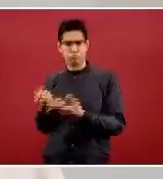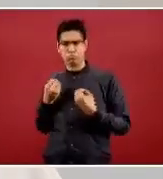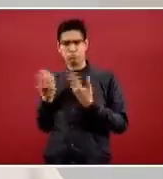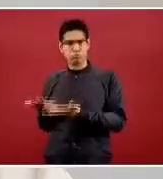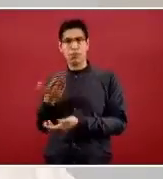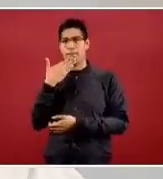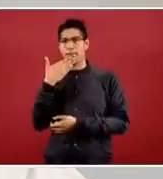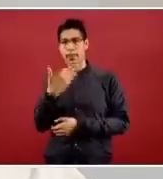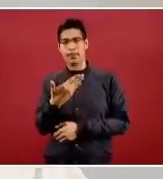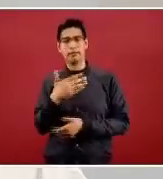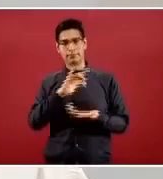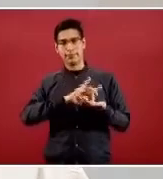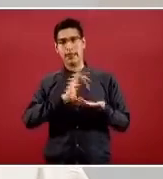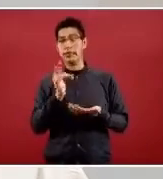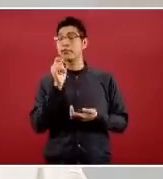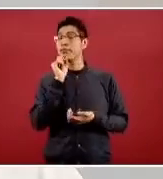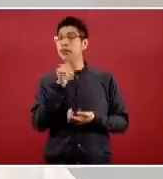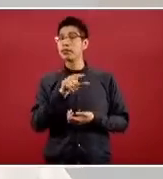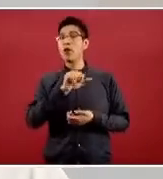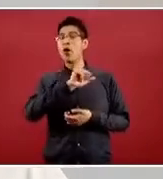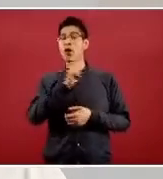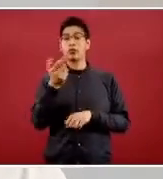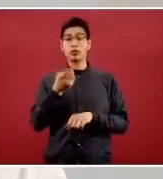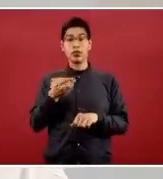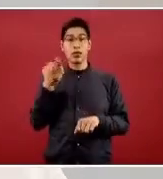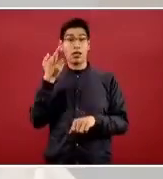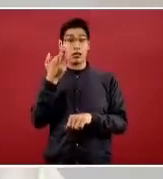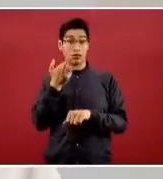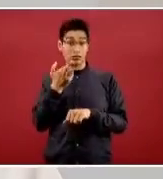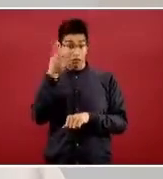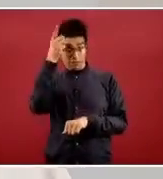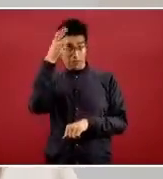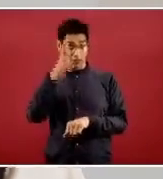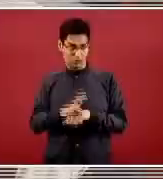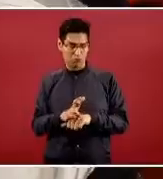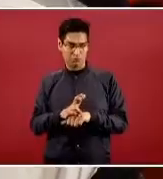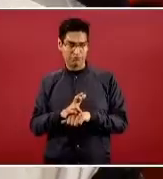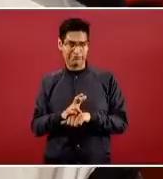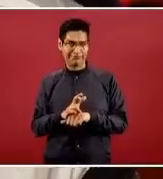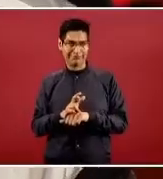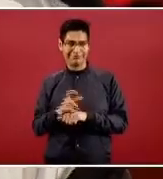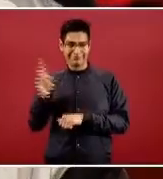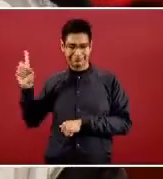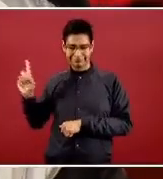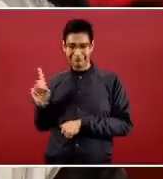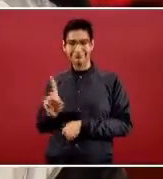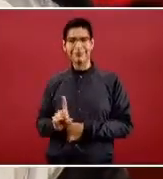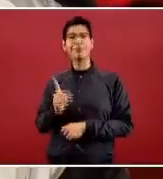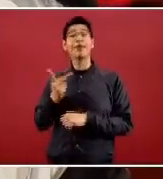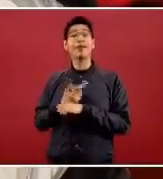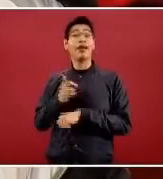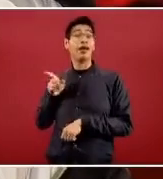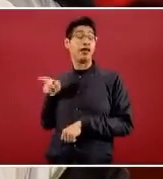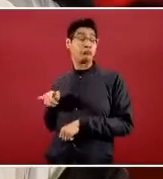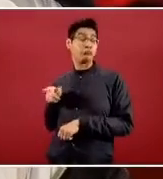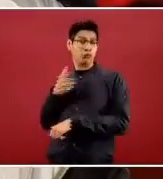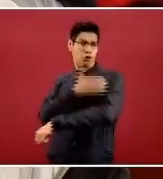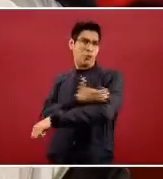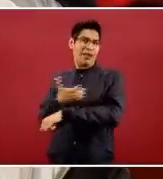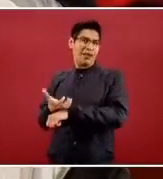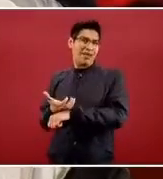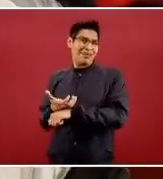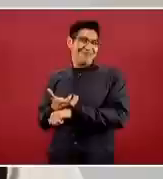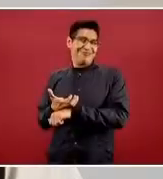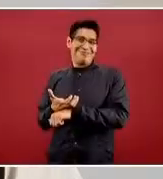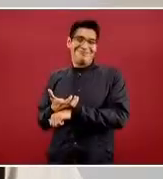Tuvimos una sustitución del señor director del hospital, puesto que es un compañero de trabajo que es mayor de 60